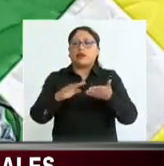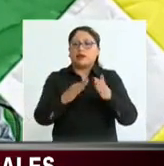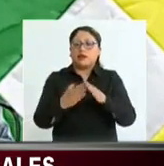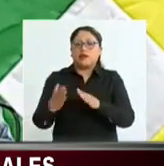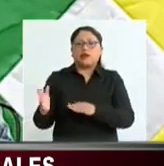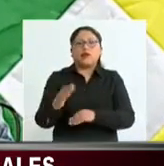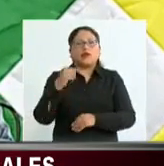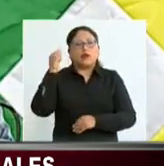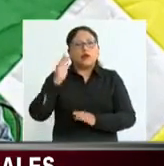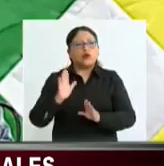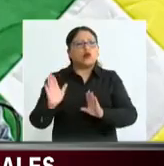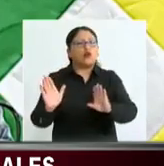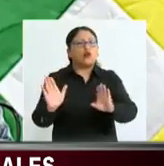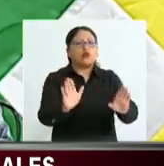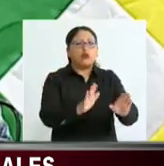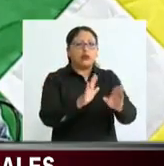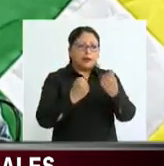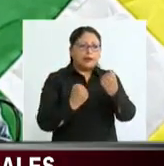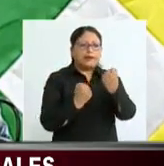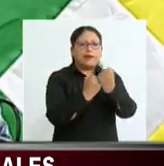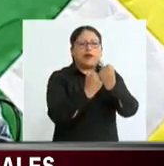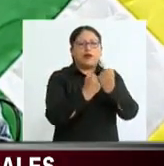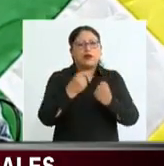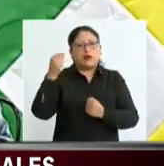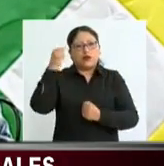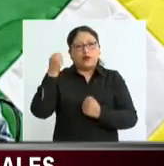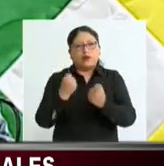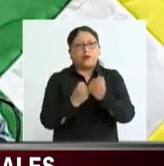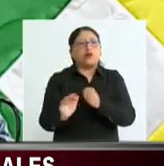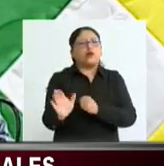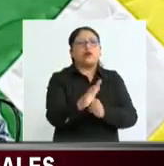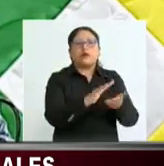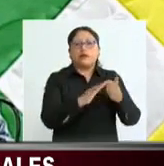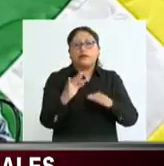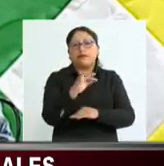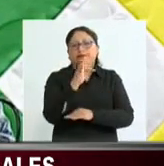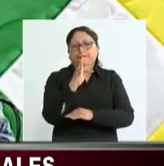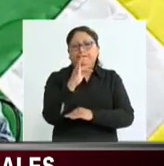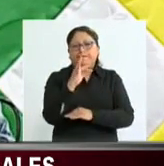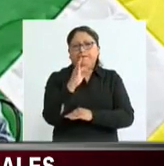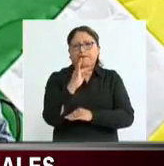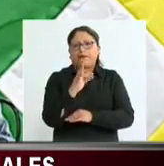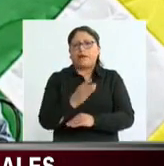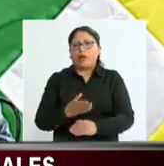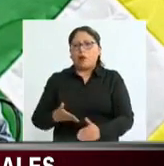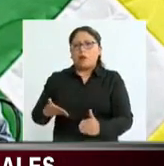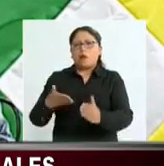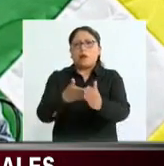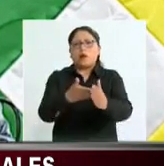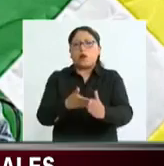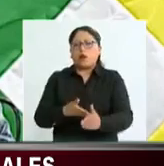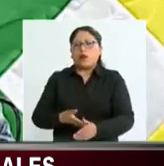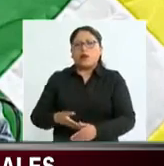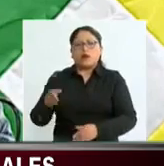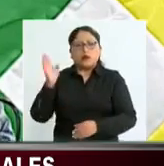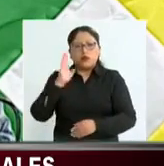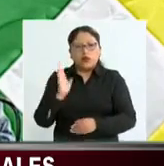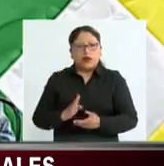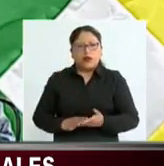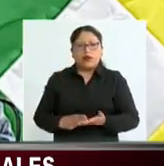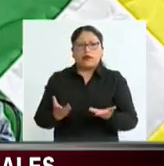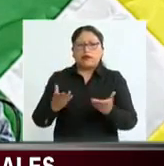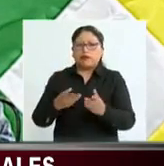llevará adelante acciones que atenten contra los intereses del pueblo que se gana el pan de cada día con su trabajo y